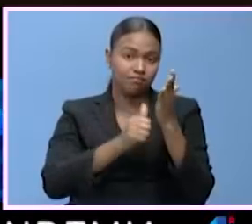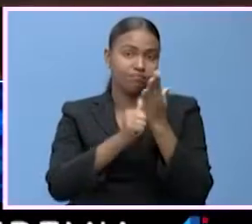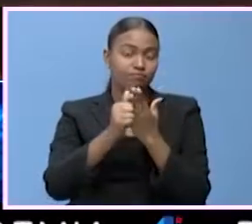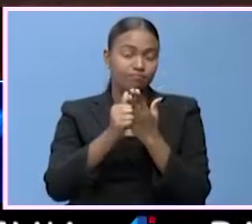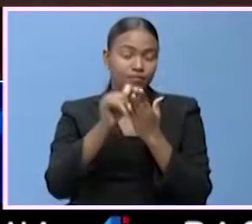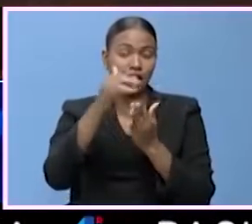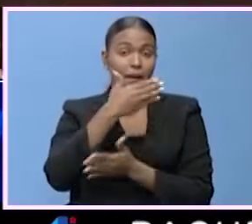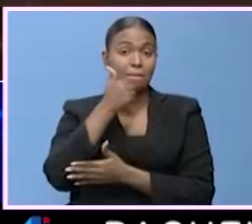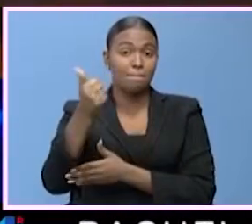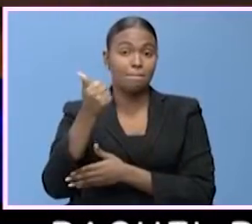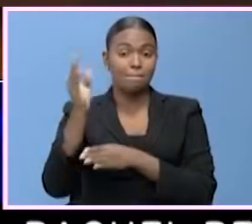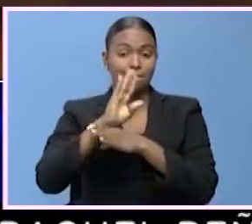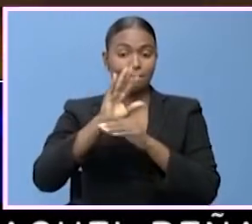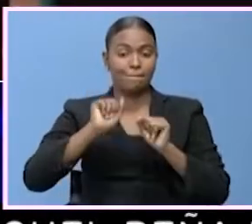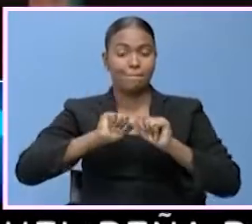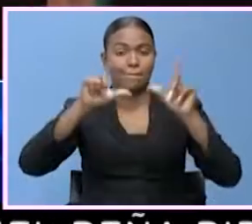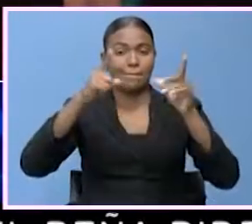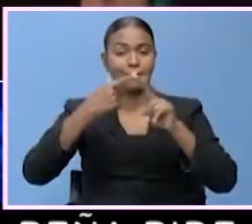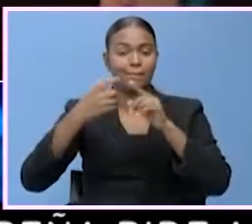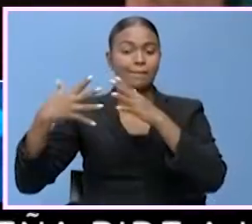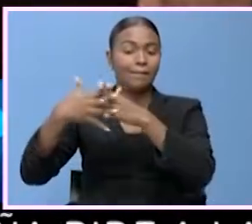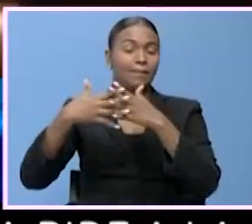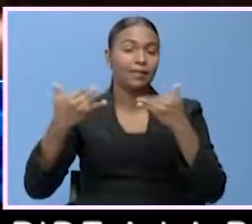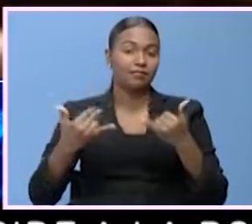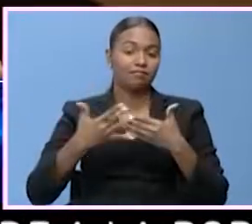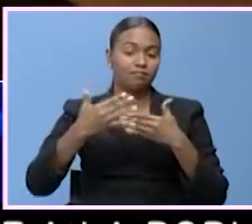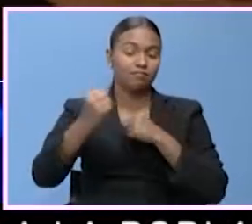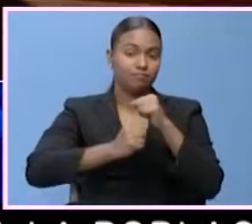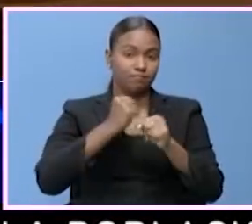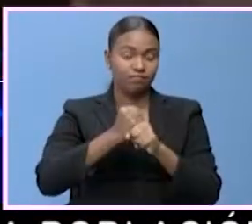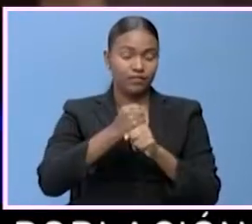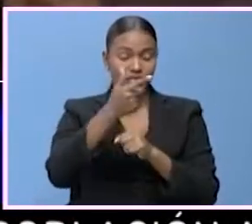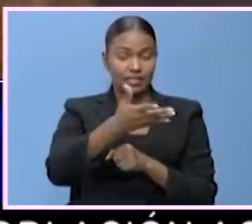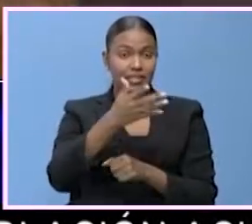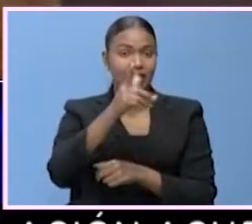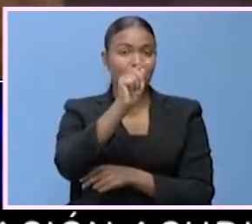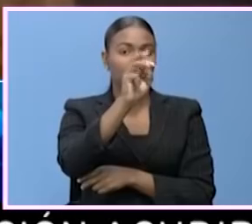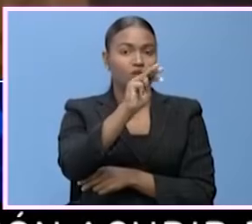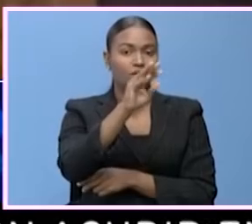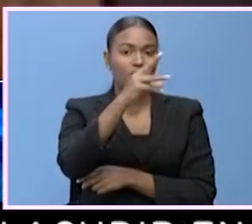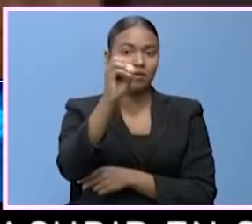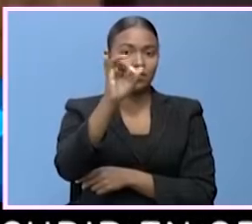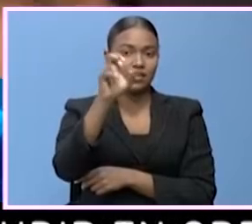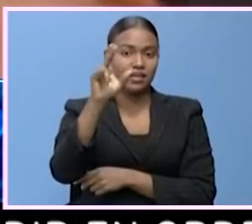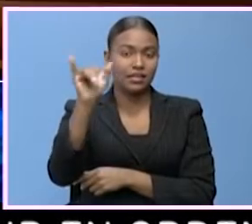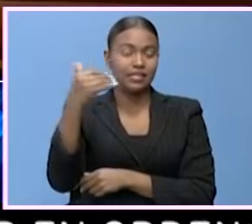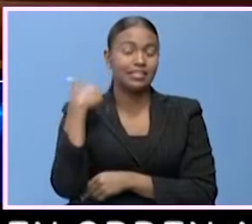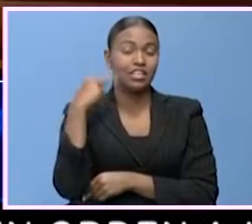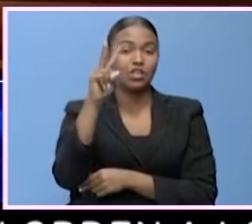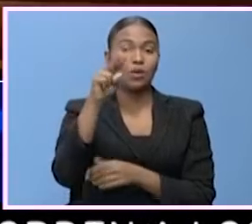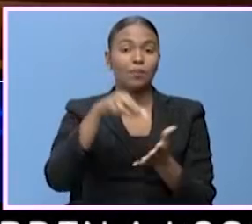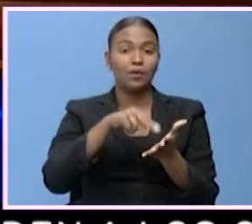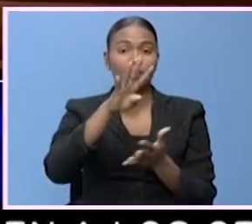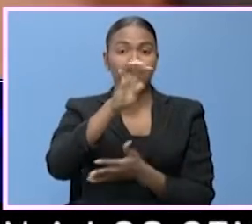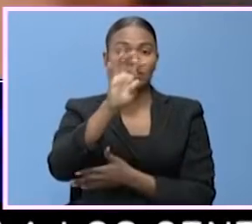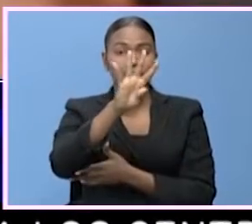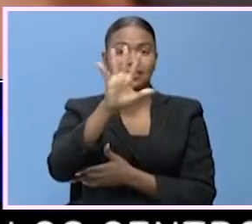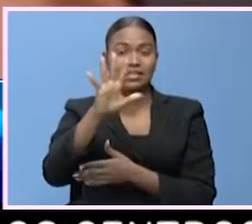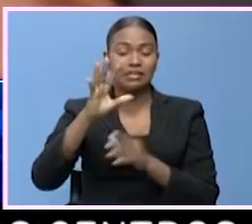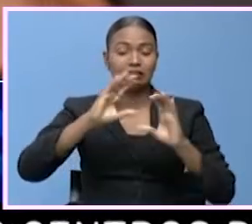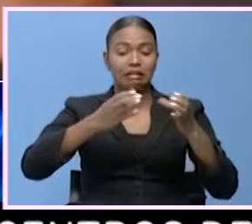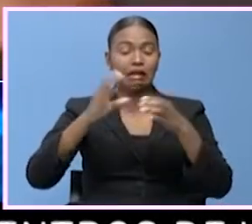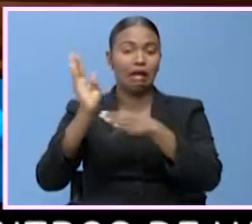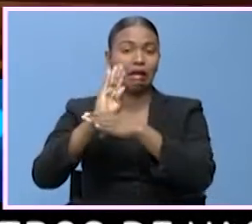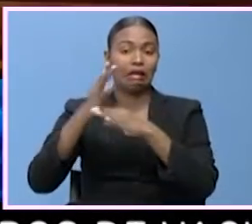$13.7 millones, el mejor estreno en Estados Unidos en lo que va del año. Tom y Jerry fue proyectada en 2.475 cines de Norteamérica